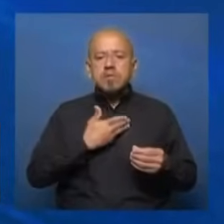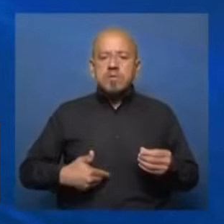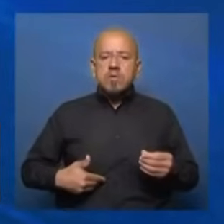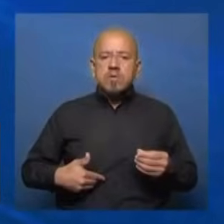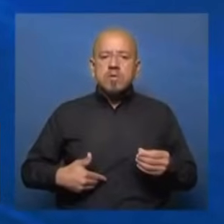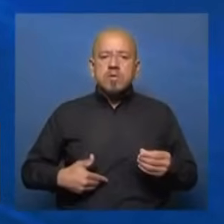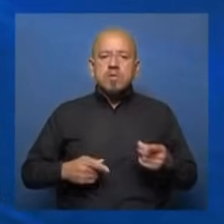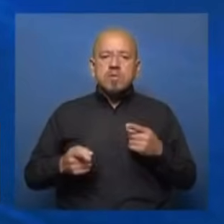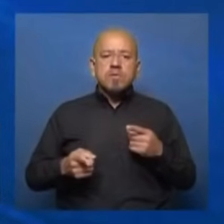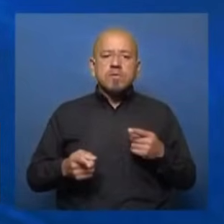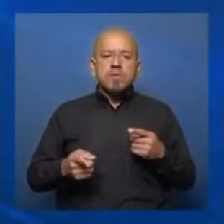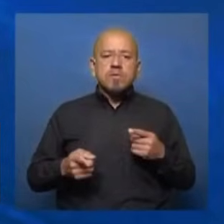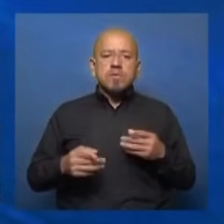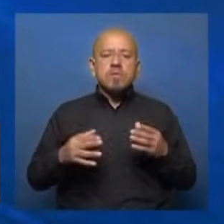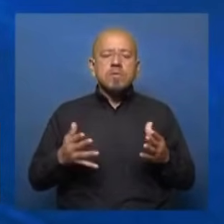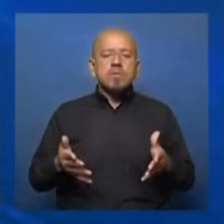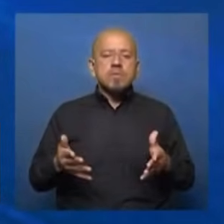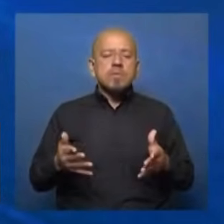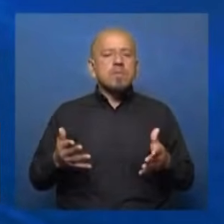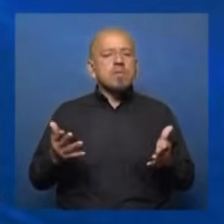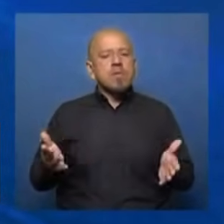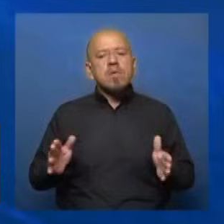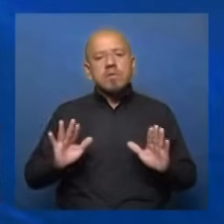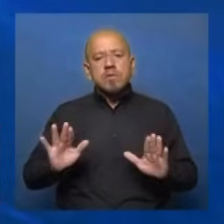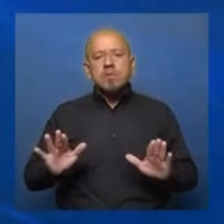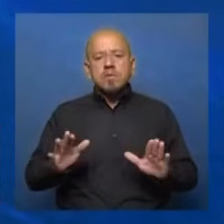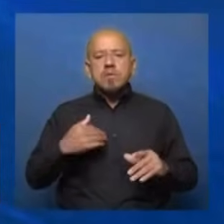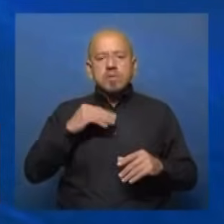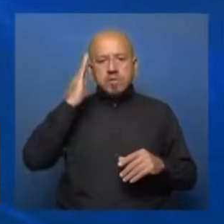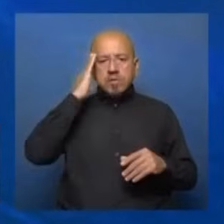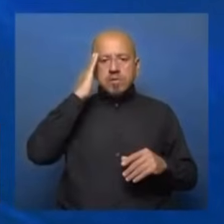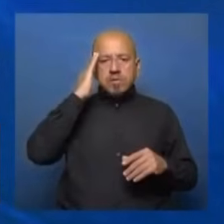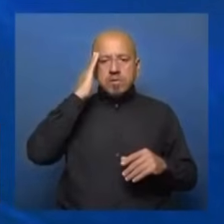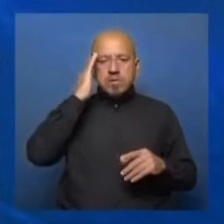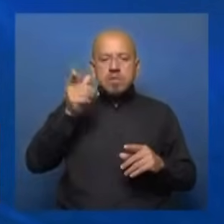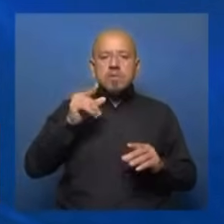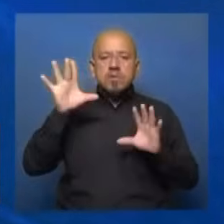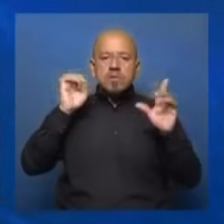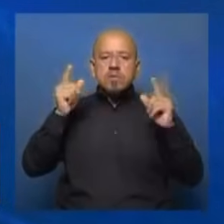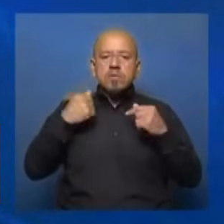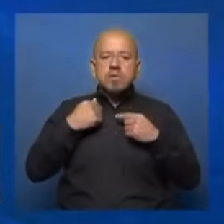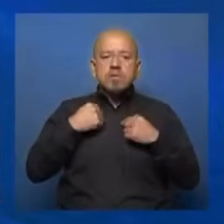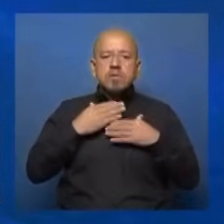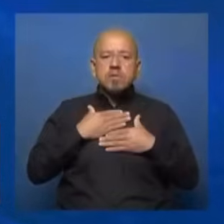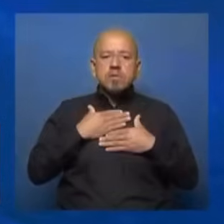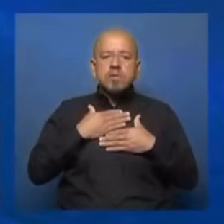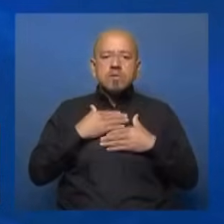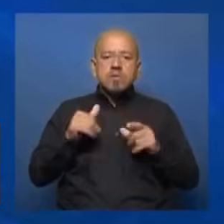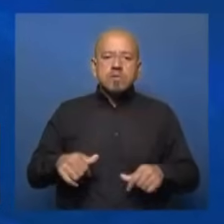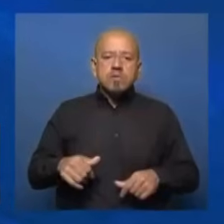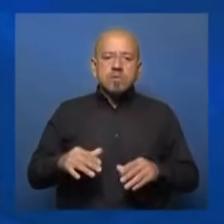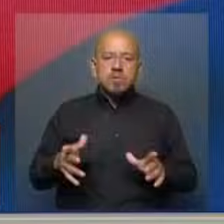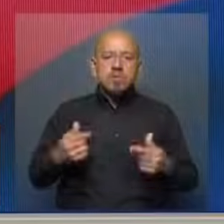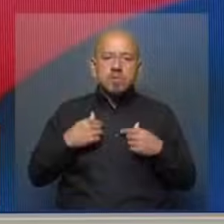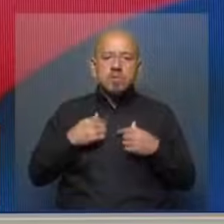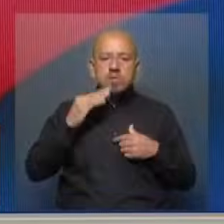gobernantes gobiernan, valga la redundancia, parecieran decir, nosotros sabemos, está bien, los escuchamos a todos, pero acá, con mami, con papi, que son los que manejan